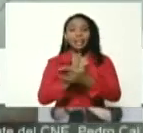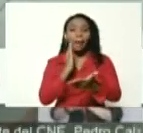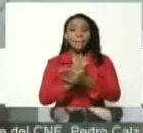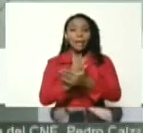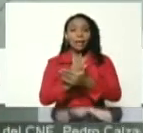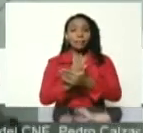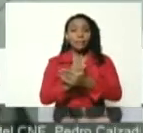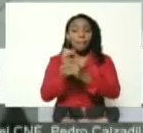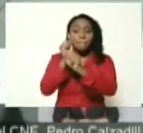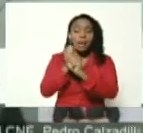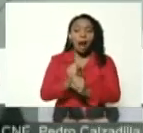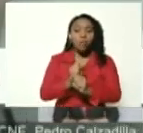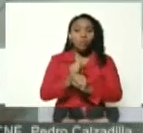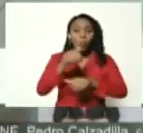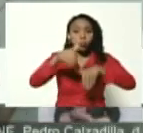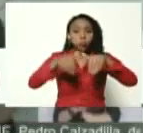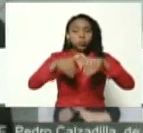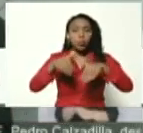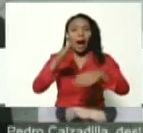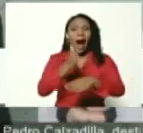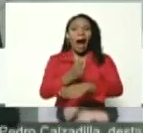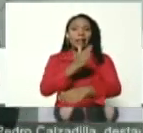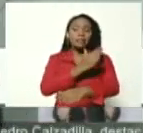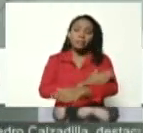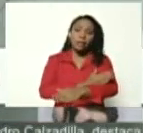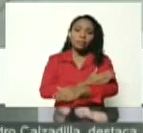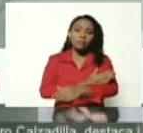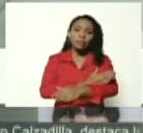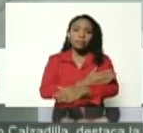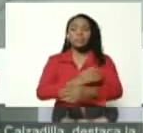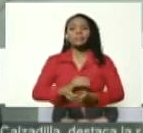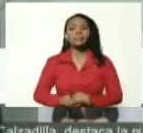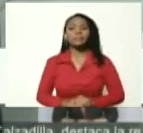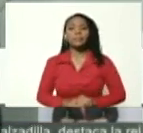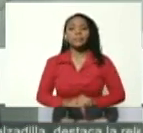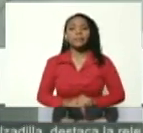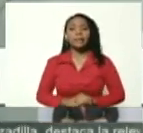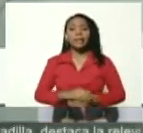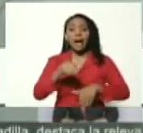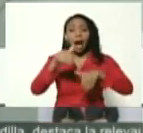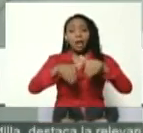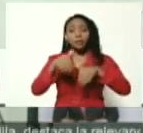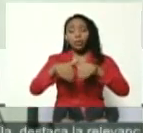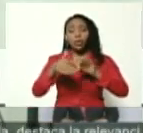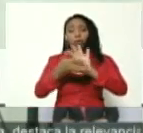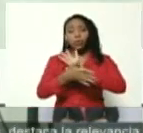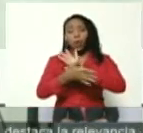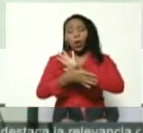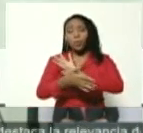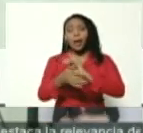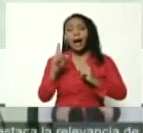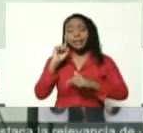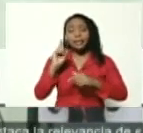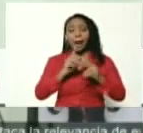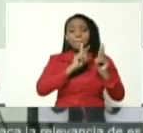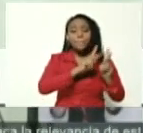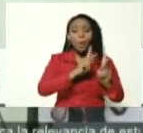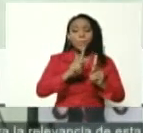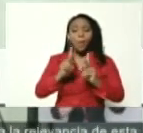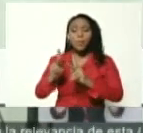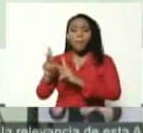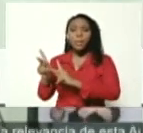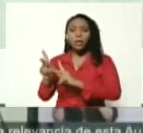de las elecciones, en la antesala de las elecciones, y el cronograma electoral